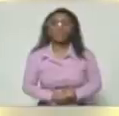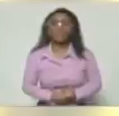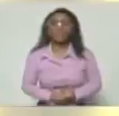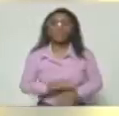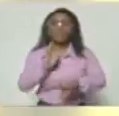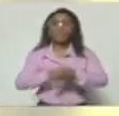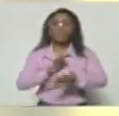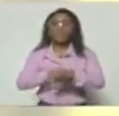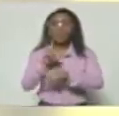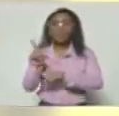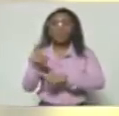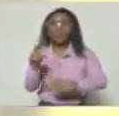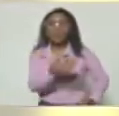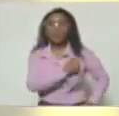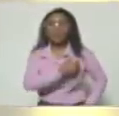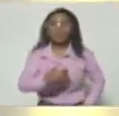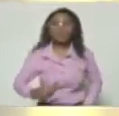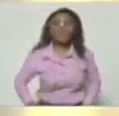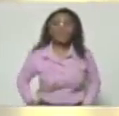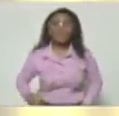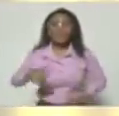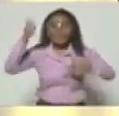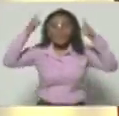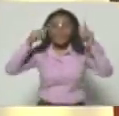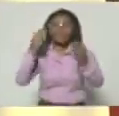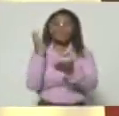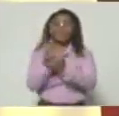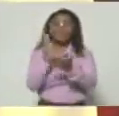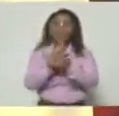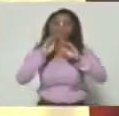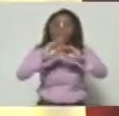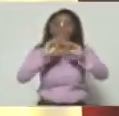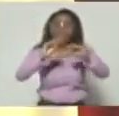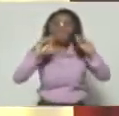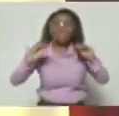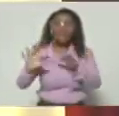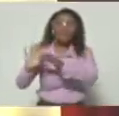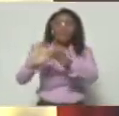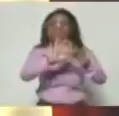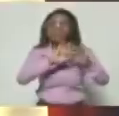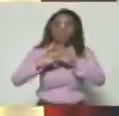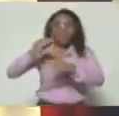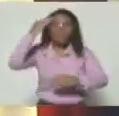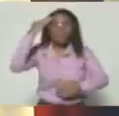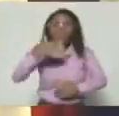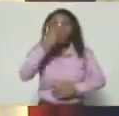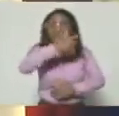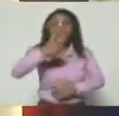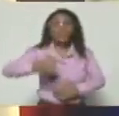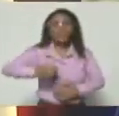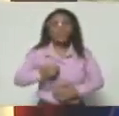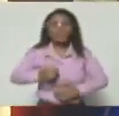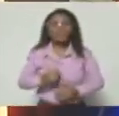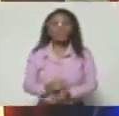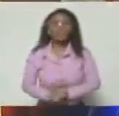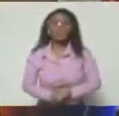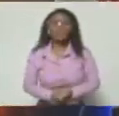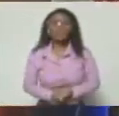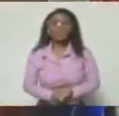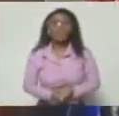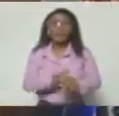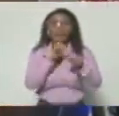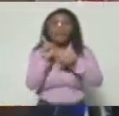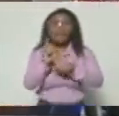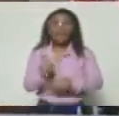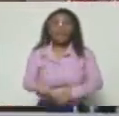Por eso el comandante Hugo Chávez nos llamaba constantemente a la Unión Cívico-Militar. Ha sido la